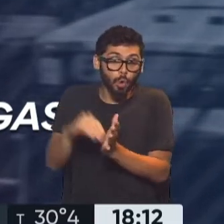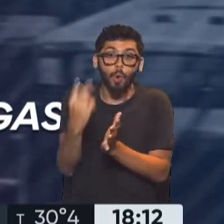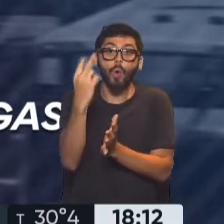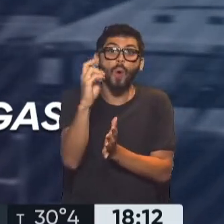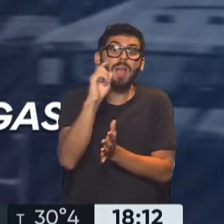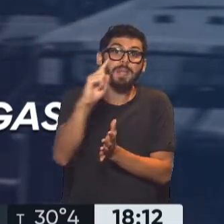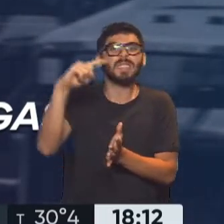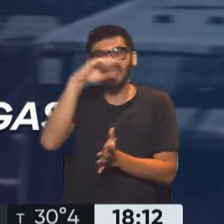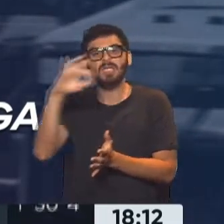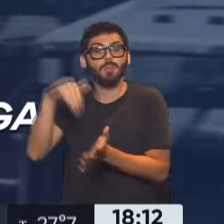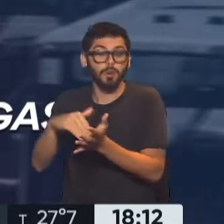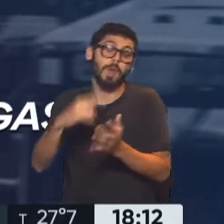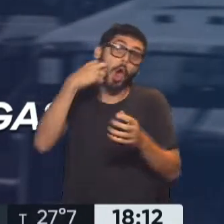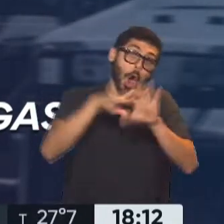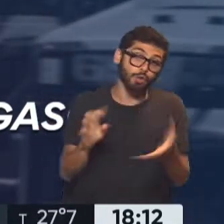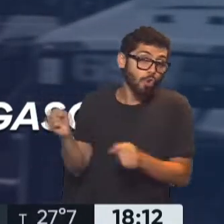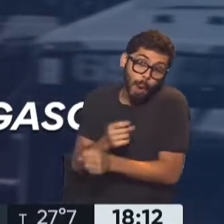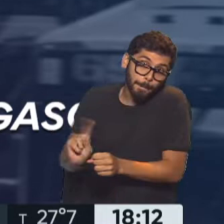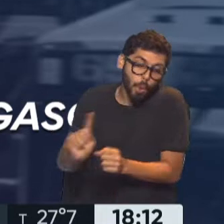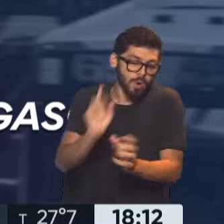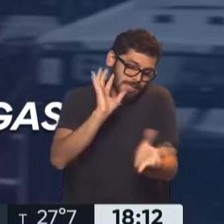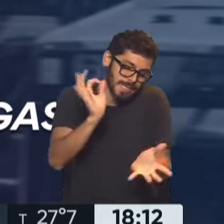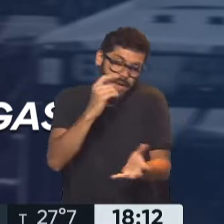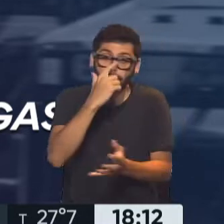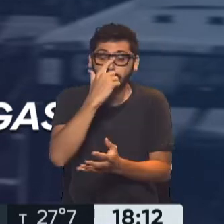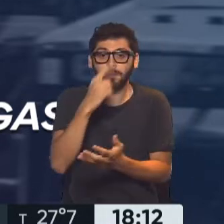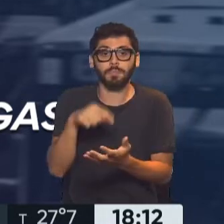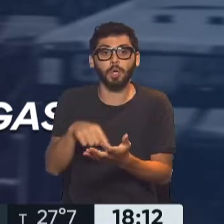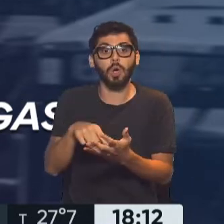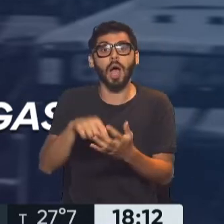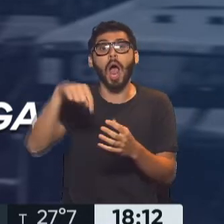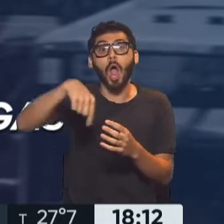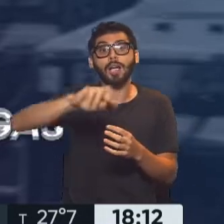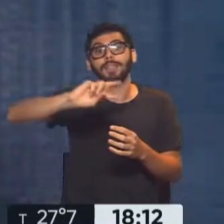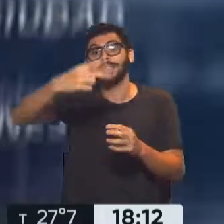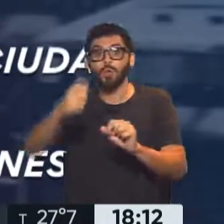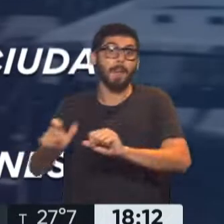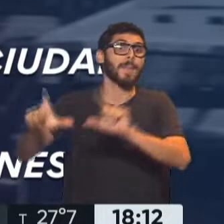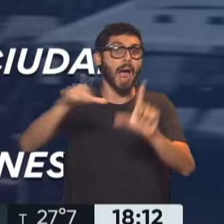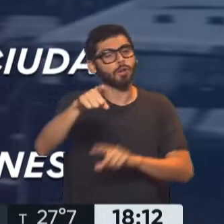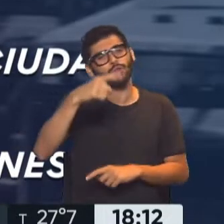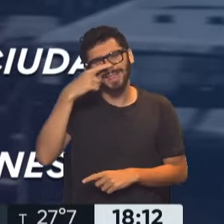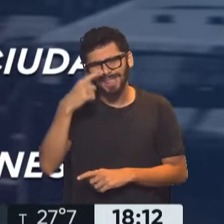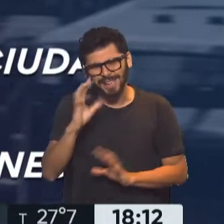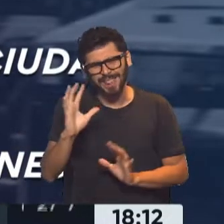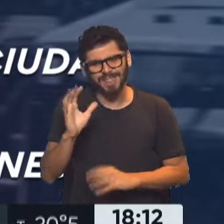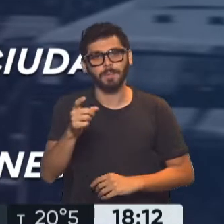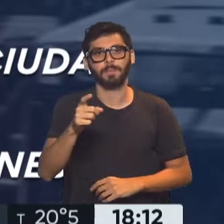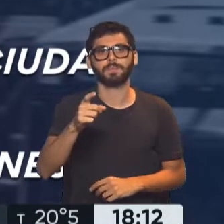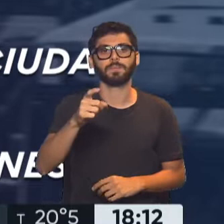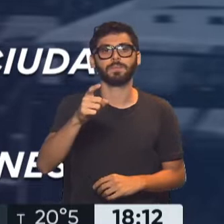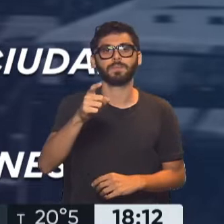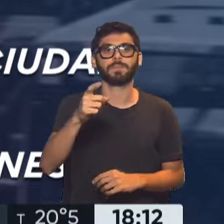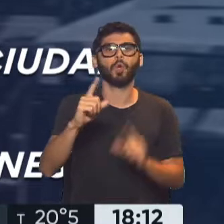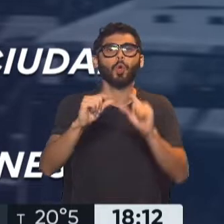no aprobó, pero es lo que estaba dispuesto. Esta segunda placa es la que a mí me resulta más interesante, que vamos a ver ahora para entender cuál es